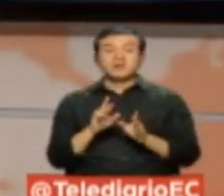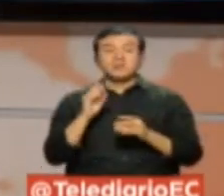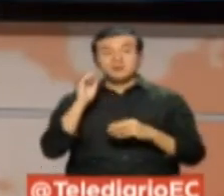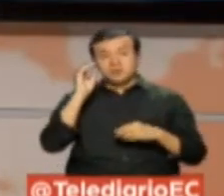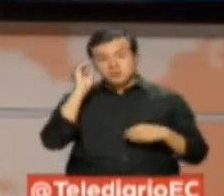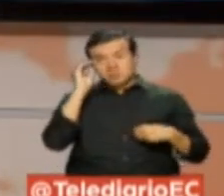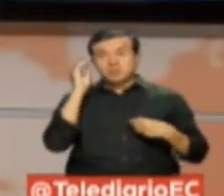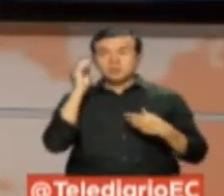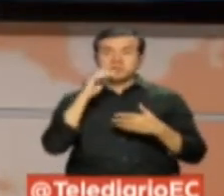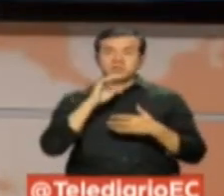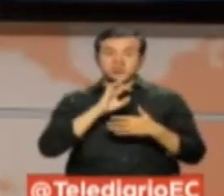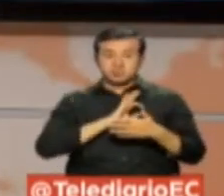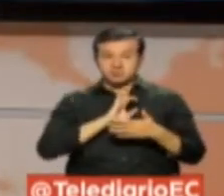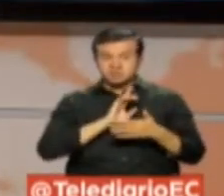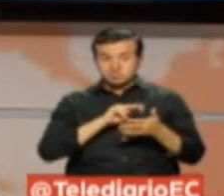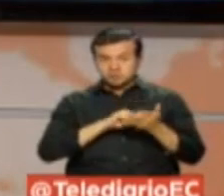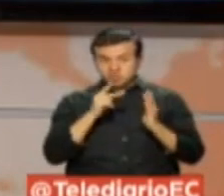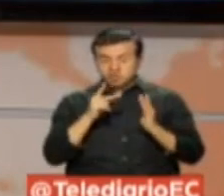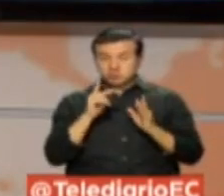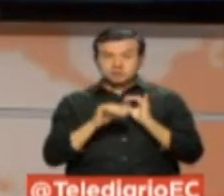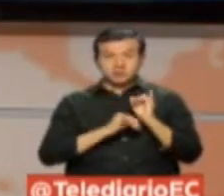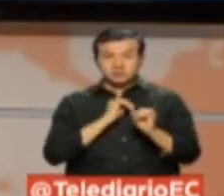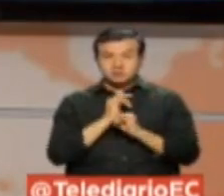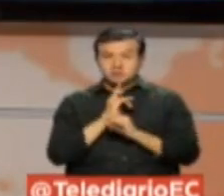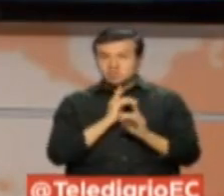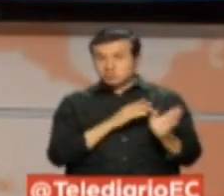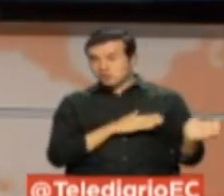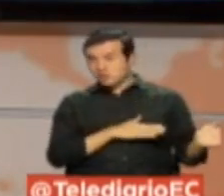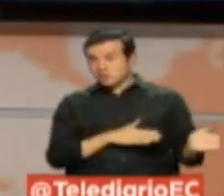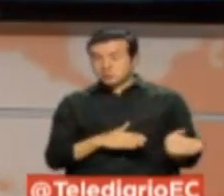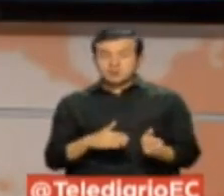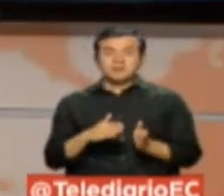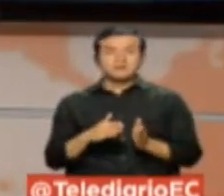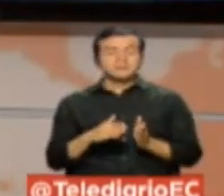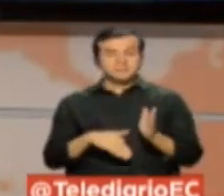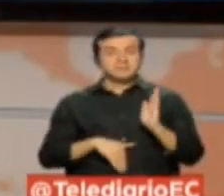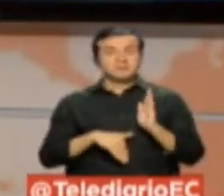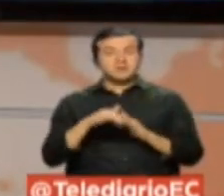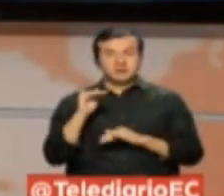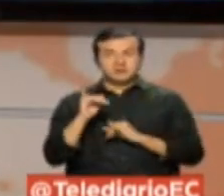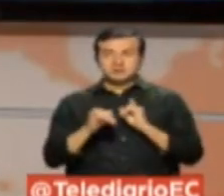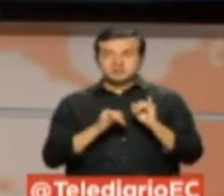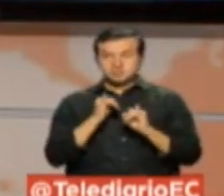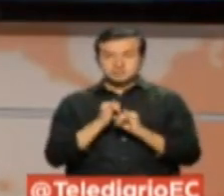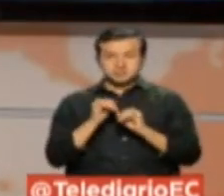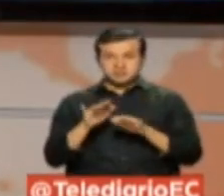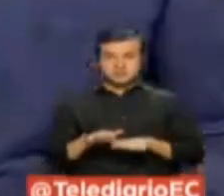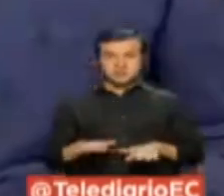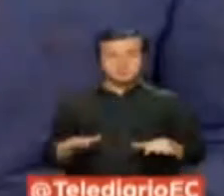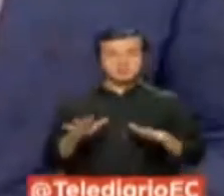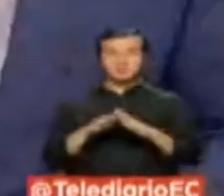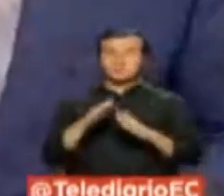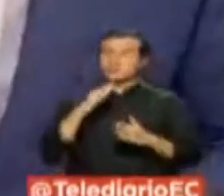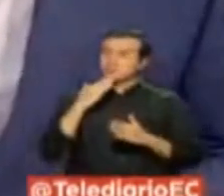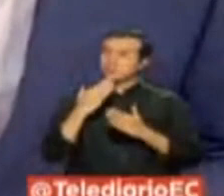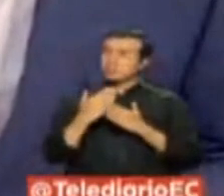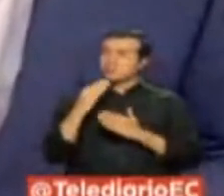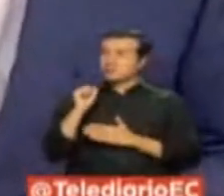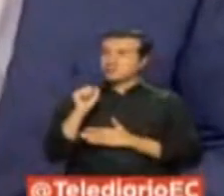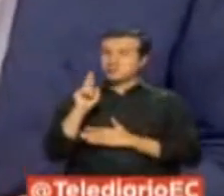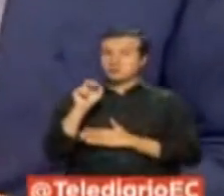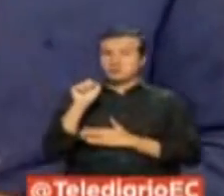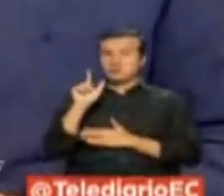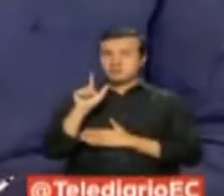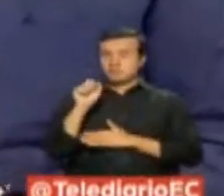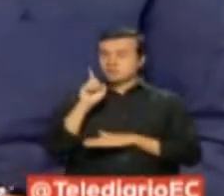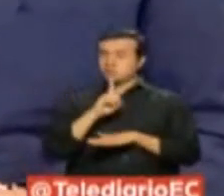trayendo tecnología de internacional, se puede conseguir abarcar mercados importantes en el exterior. Gracias, Carlos Aldumbide,